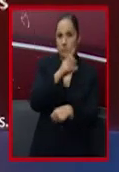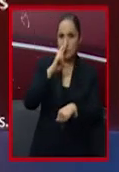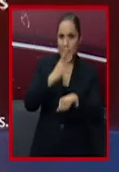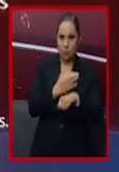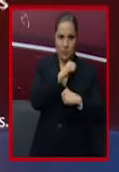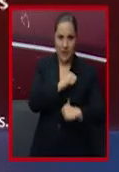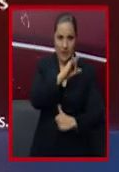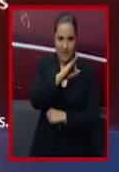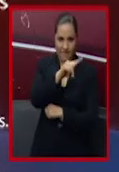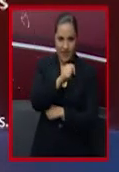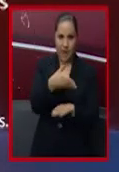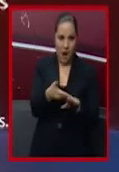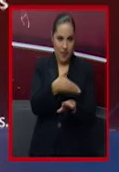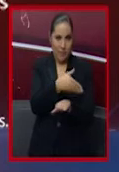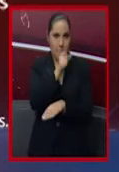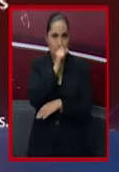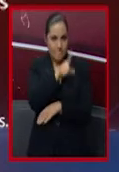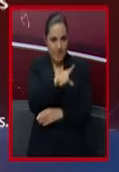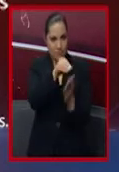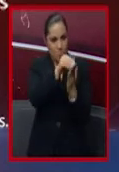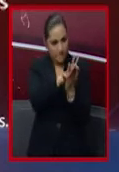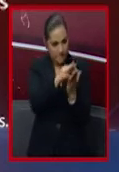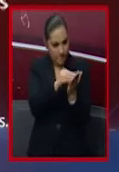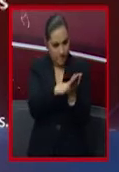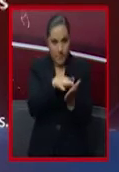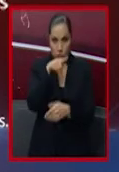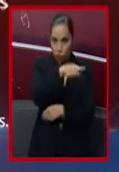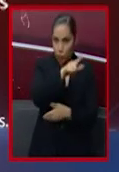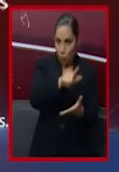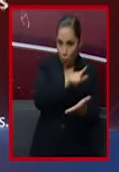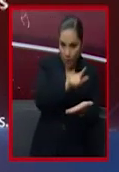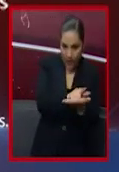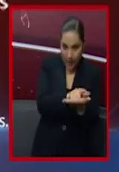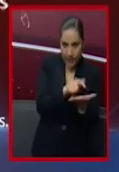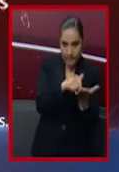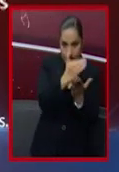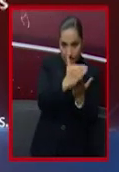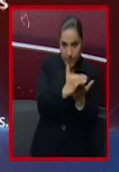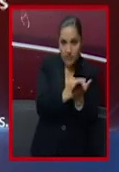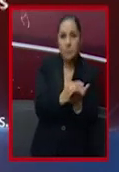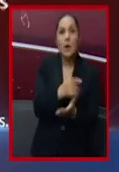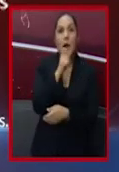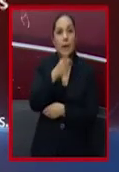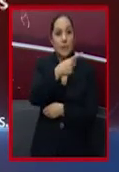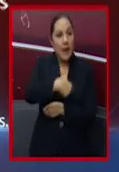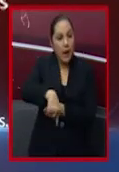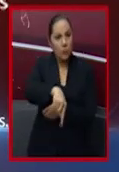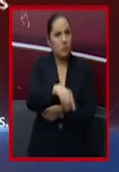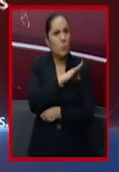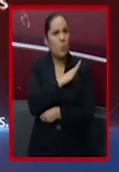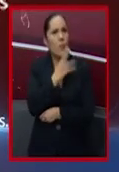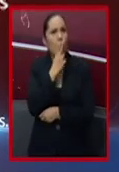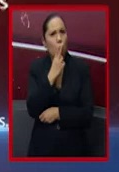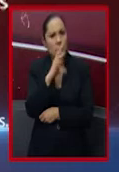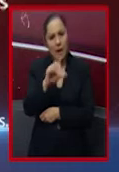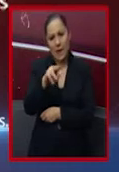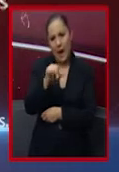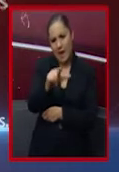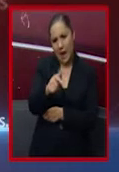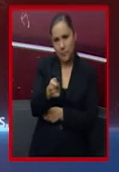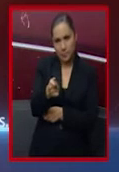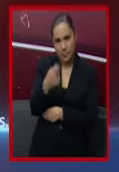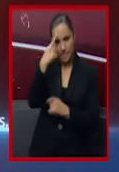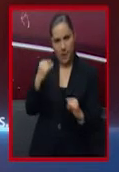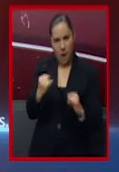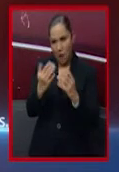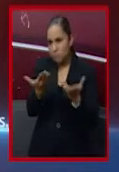normas previstas expresamente en la ley, es de celebrar la utilización de los canales institucionales para que sea la